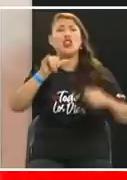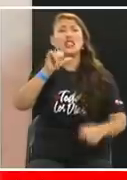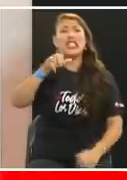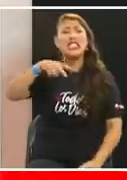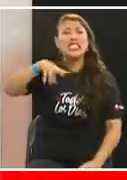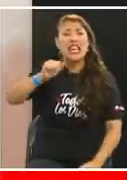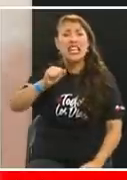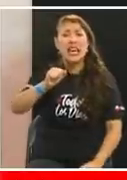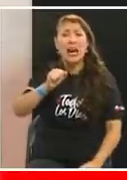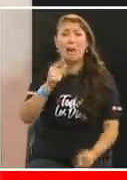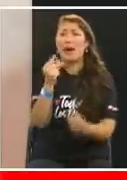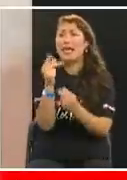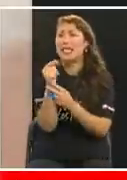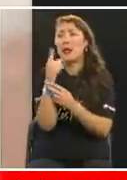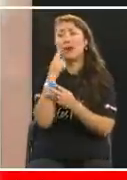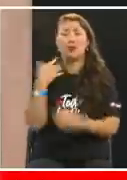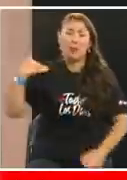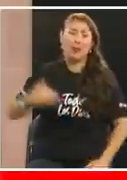lo mismo.